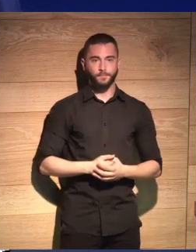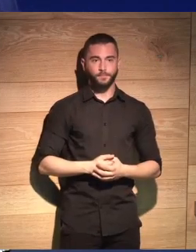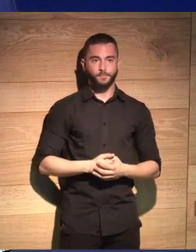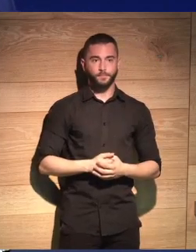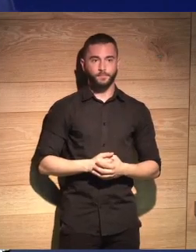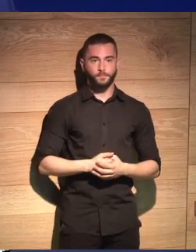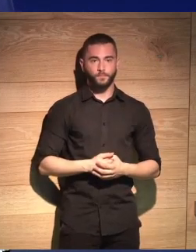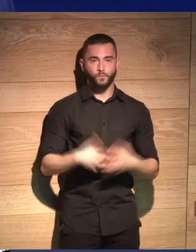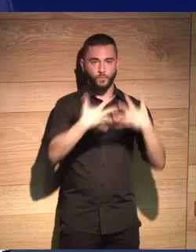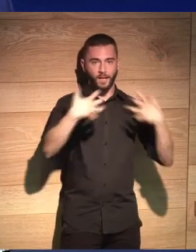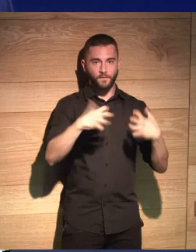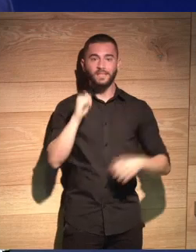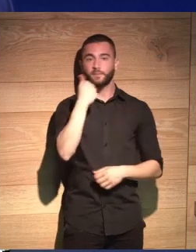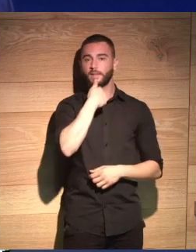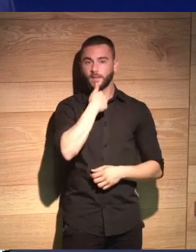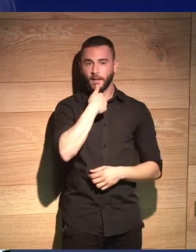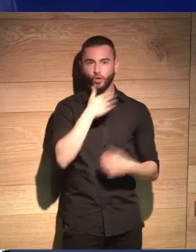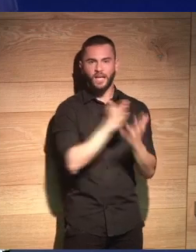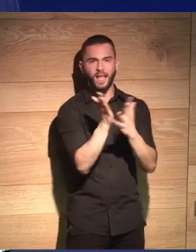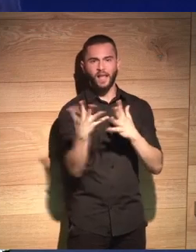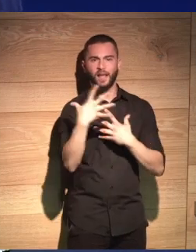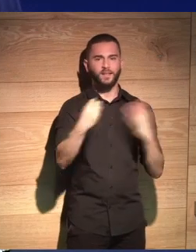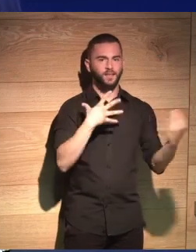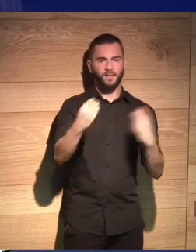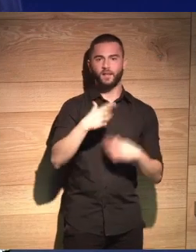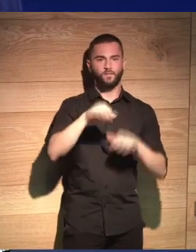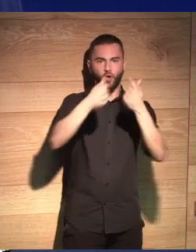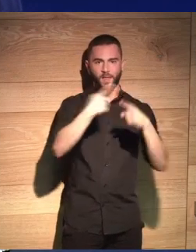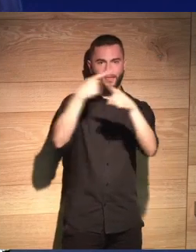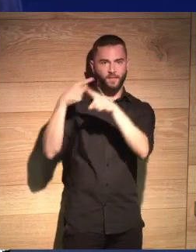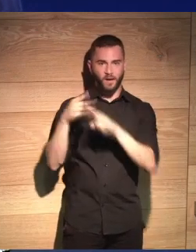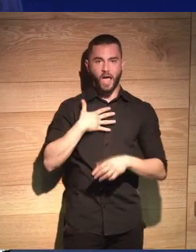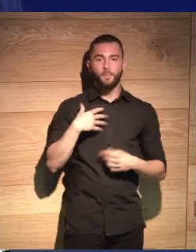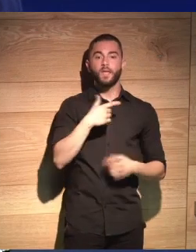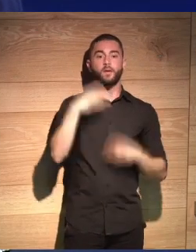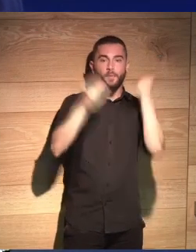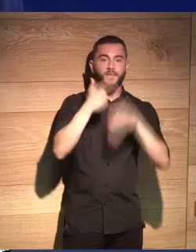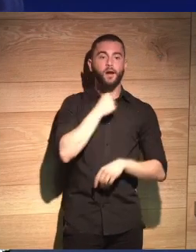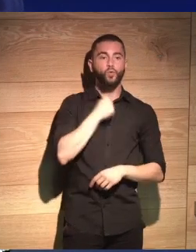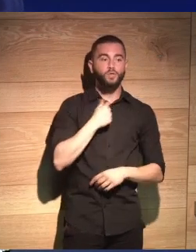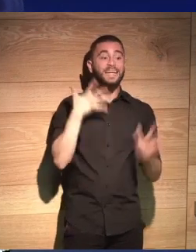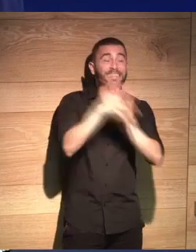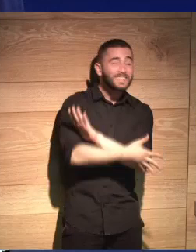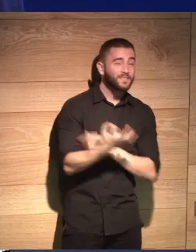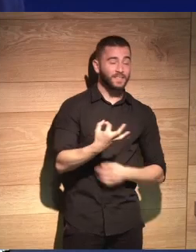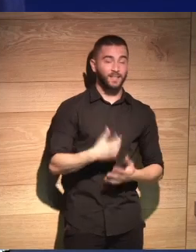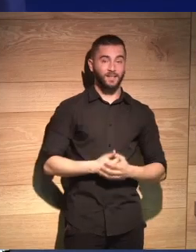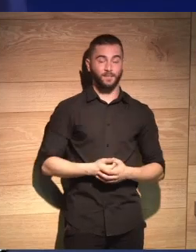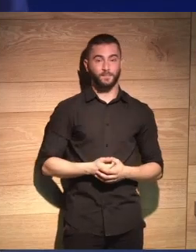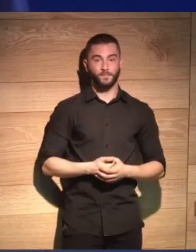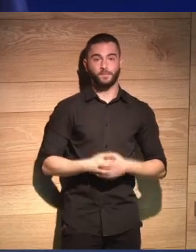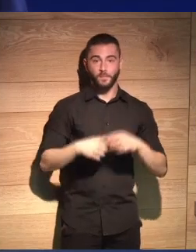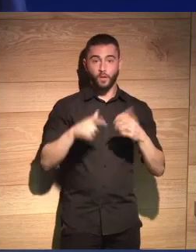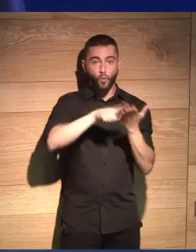Una frase misteriosa que tendrá muchas interpretaciones. A mí me gusta pensar que eso significa, entre otras cosas, que se